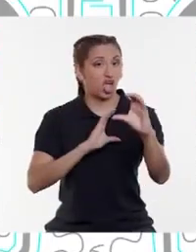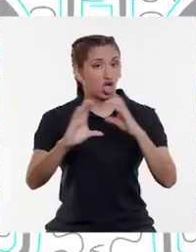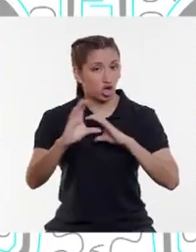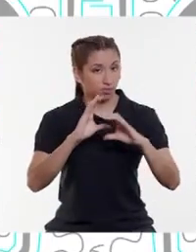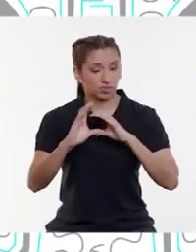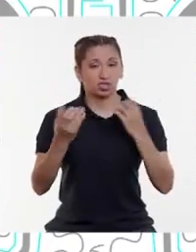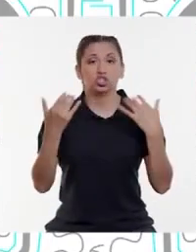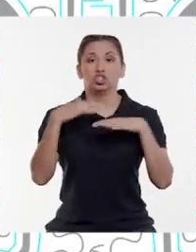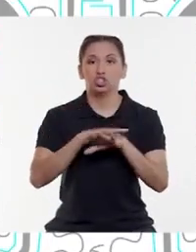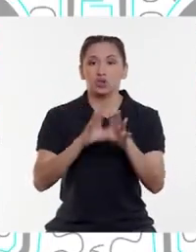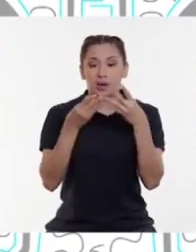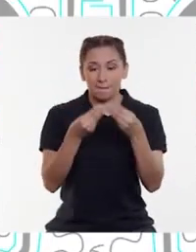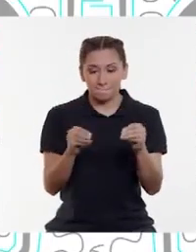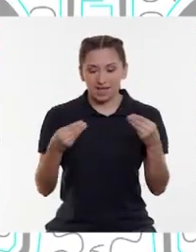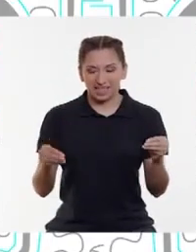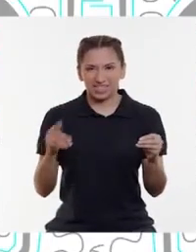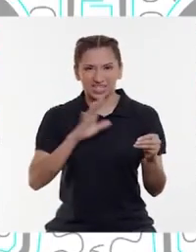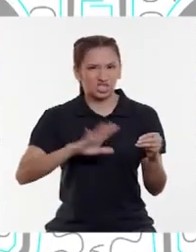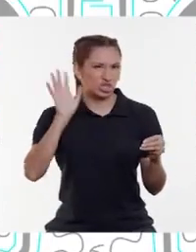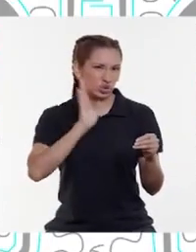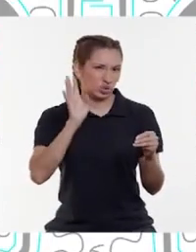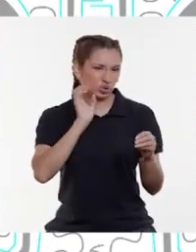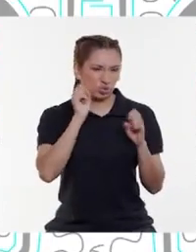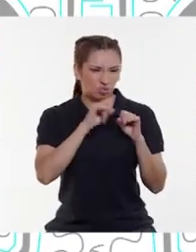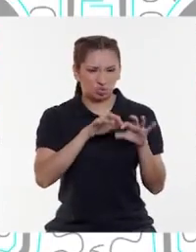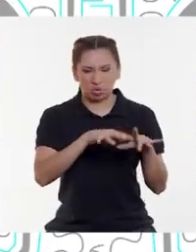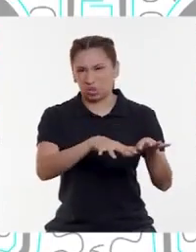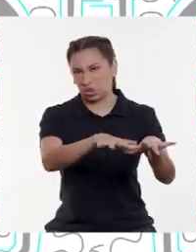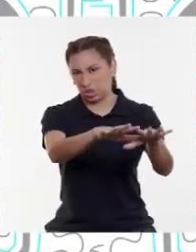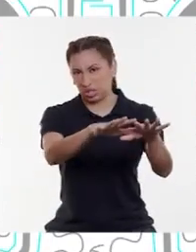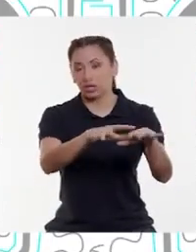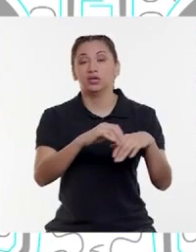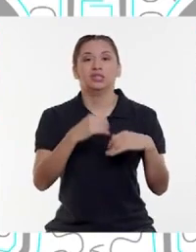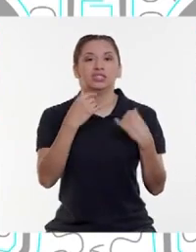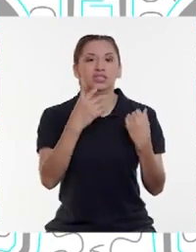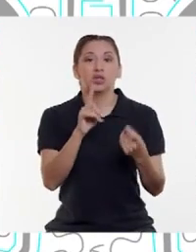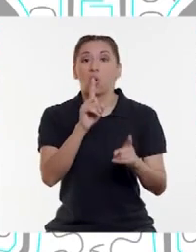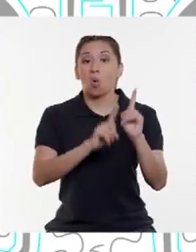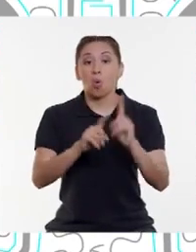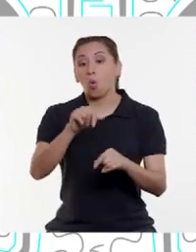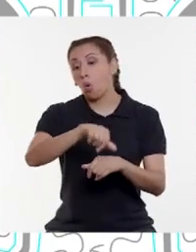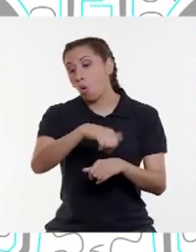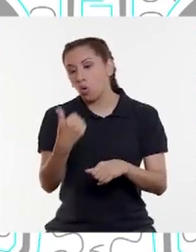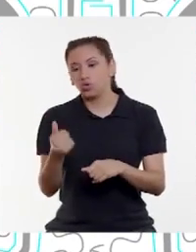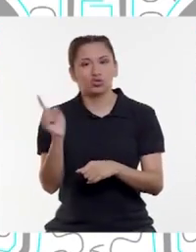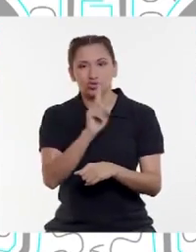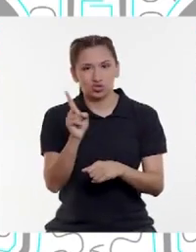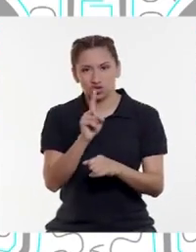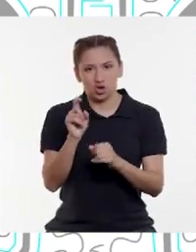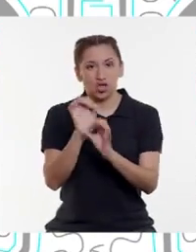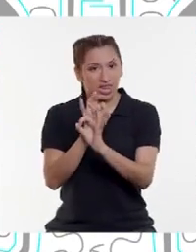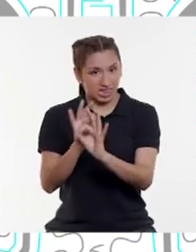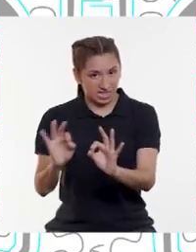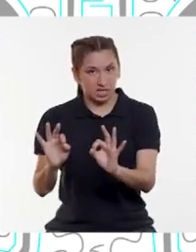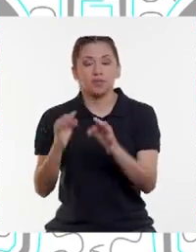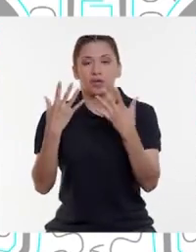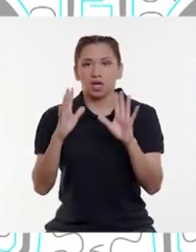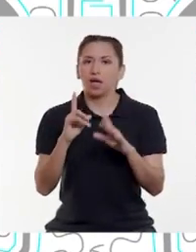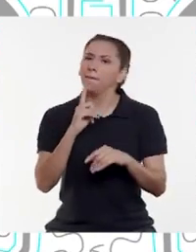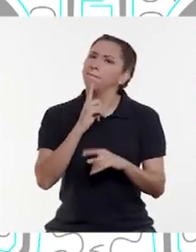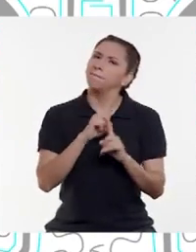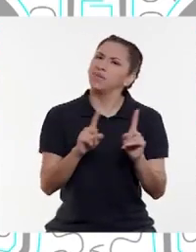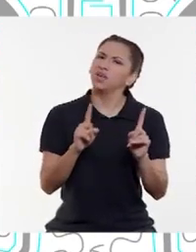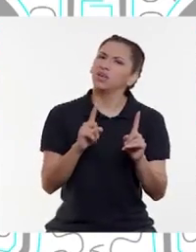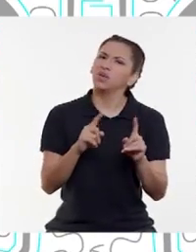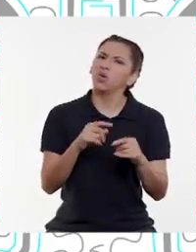hablamos sobre los materiales que contaminan el ambiente y qué materiales no lo hacen, pero aún no vemos